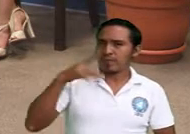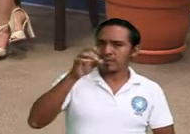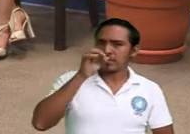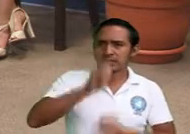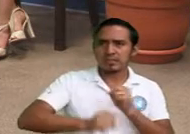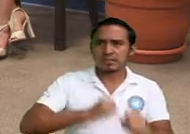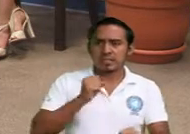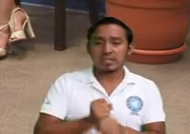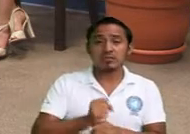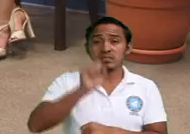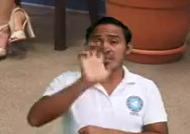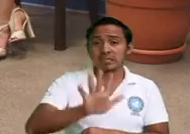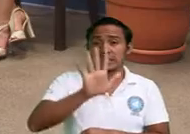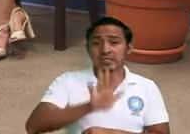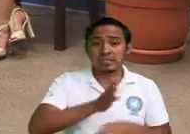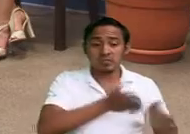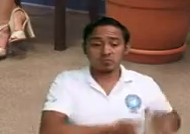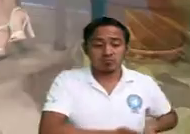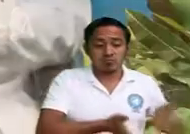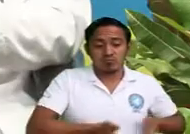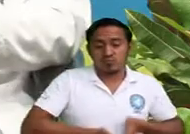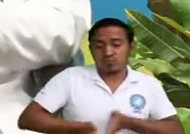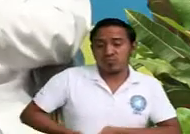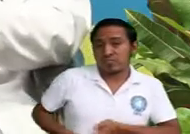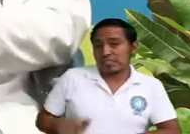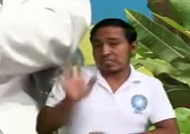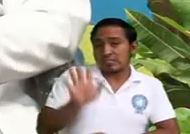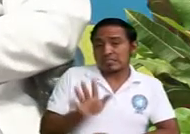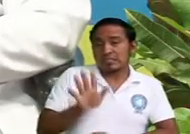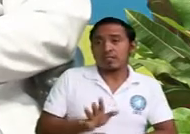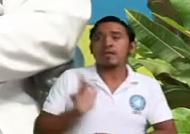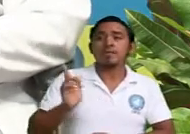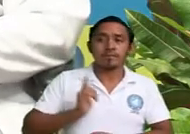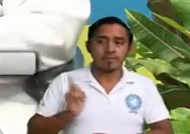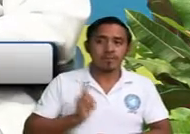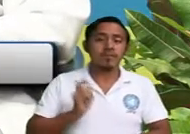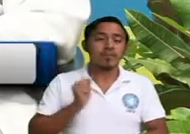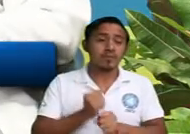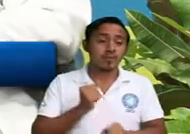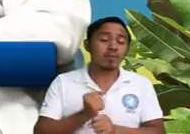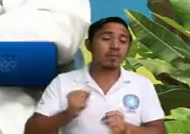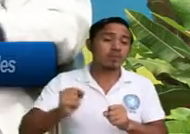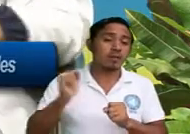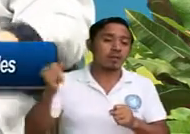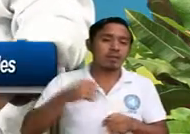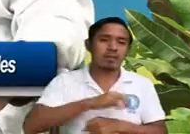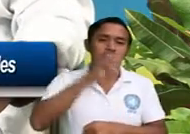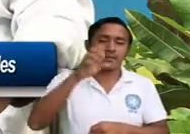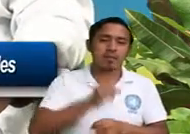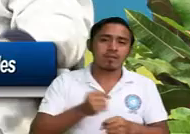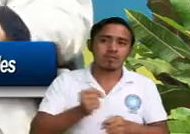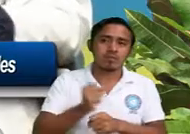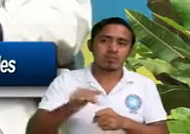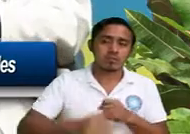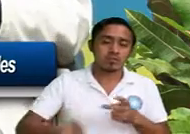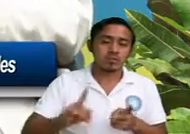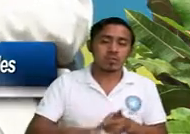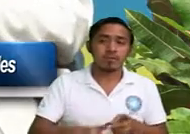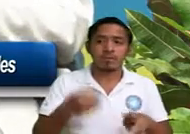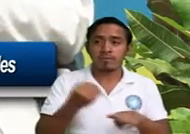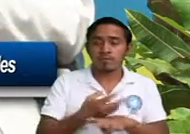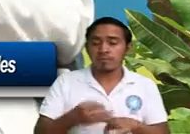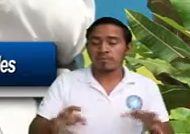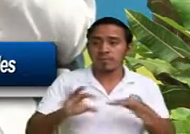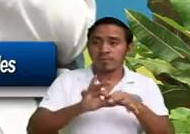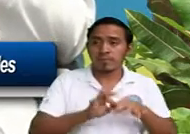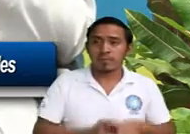fue los quintillizos de los que estábamos platicando. Tenemos un departamento de trabajo social que se fusiona con la alcaldía, y entonces este tipo